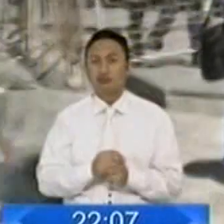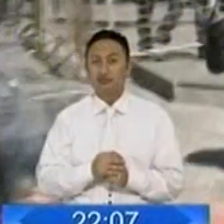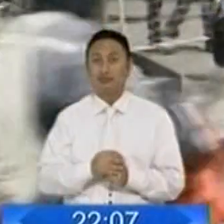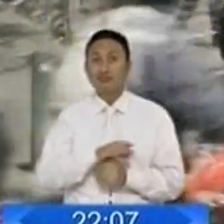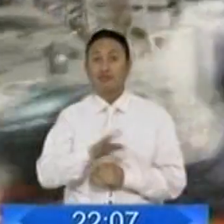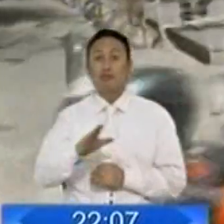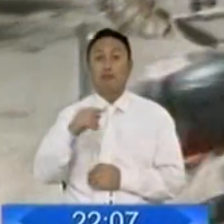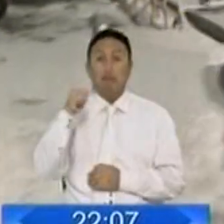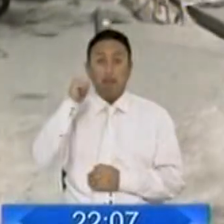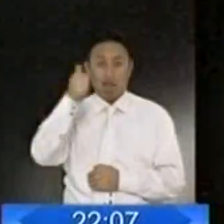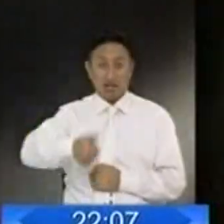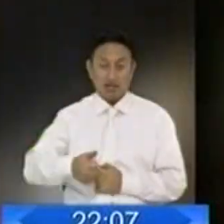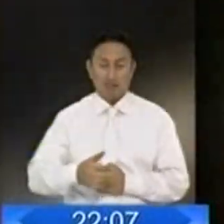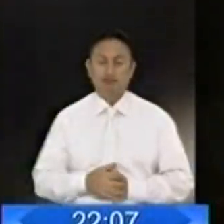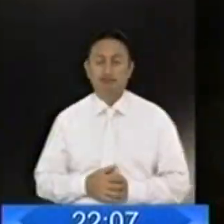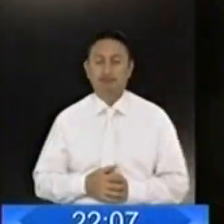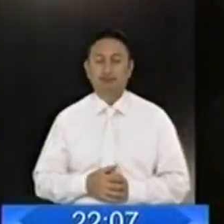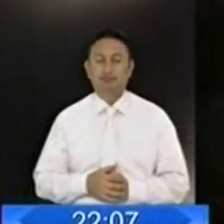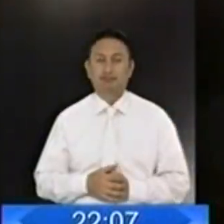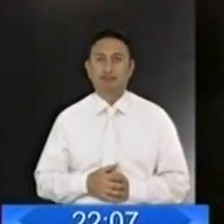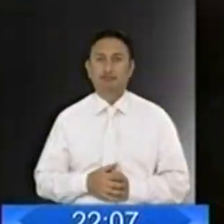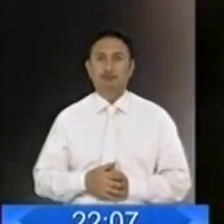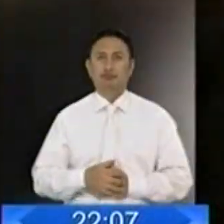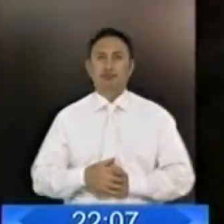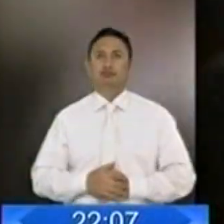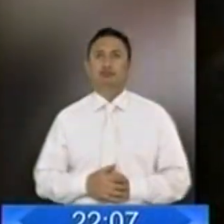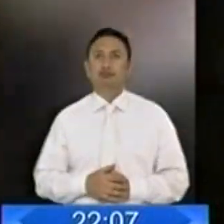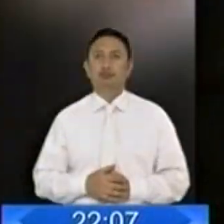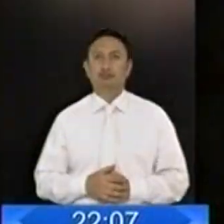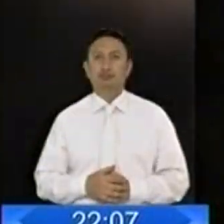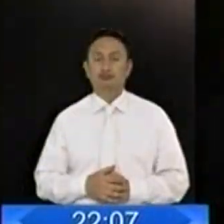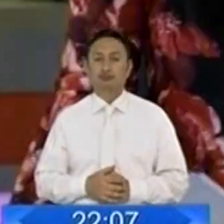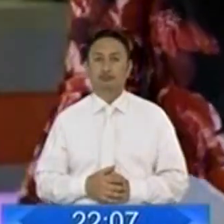realice en las próximas horas. Informó Sofía Vintimilla.